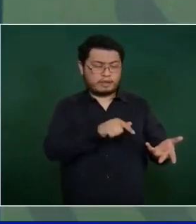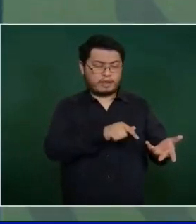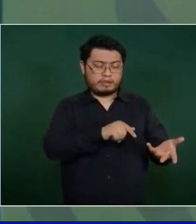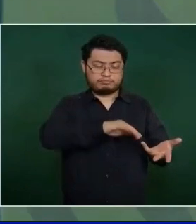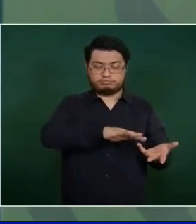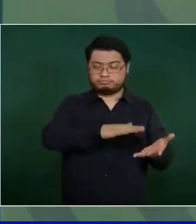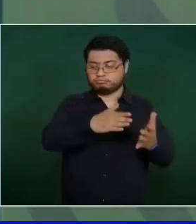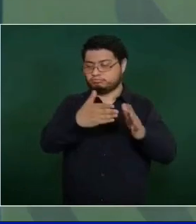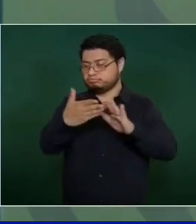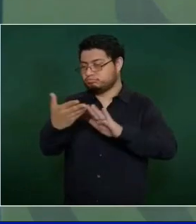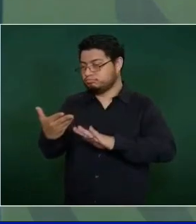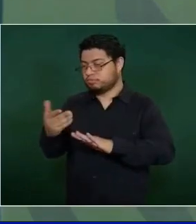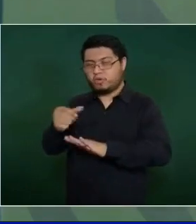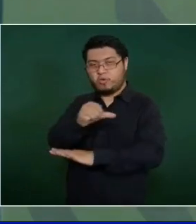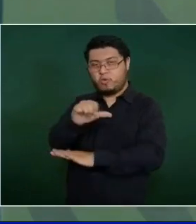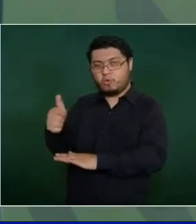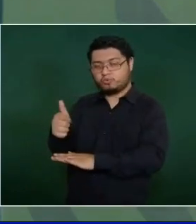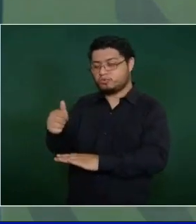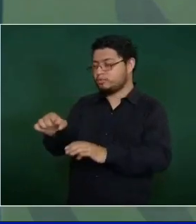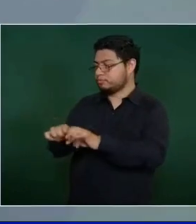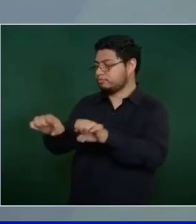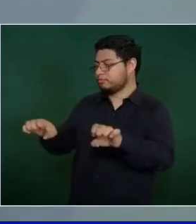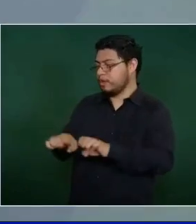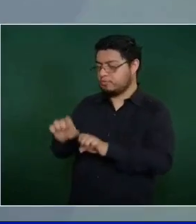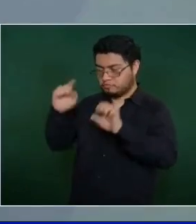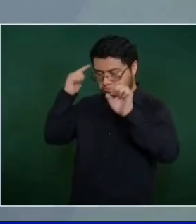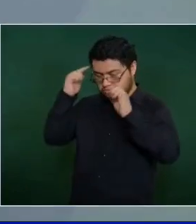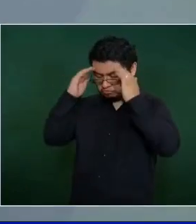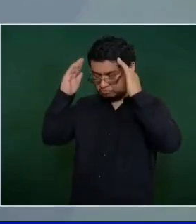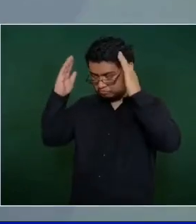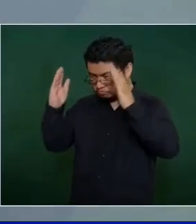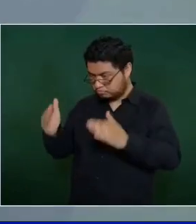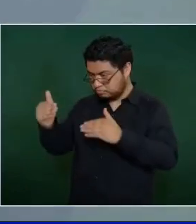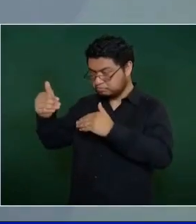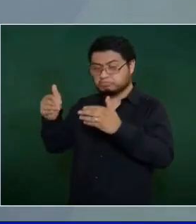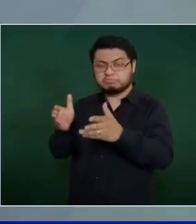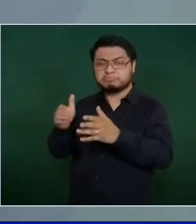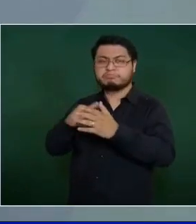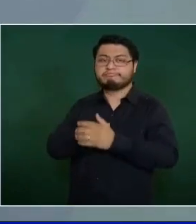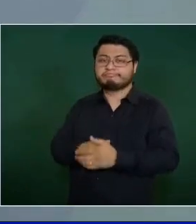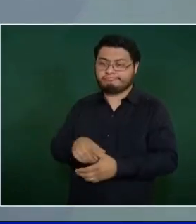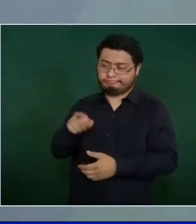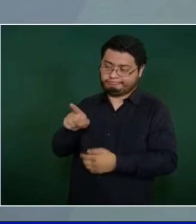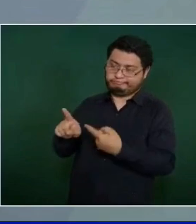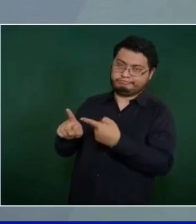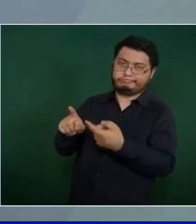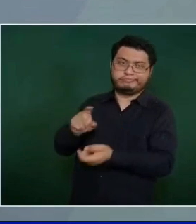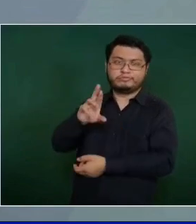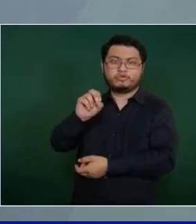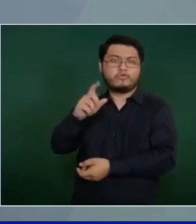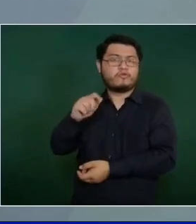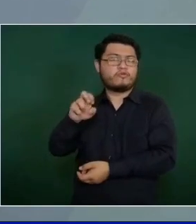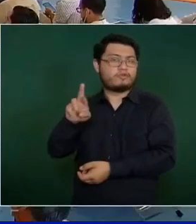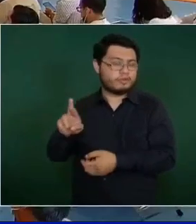se pasan al conservadurismo, como este Roger Bartra, que era